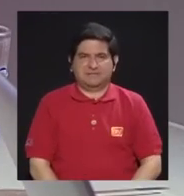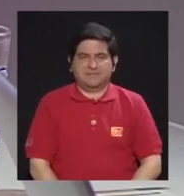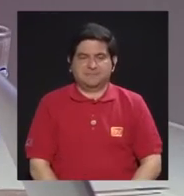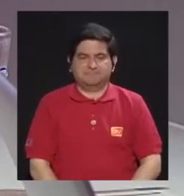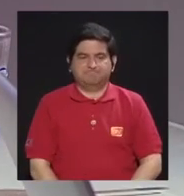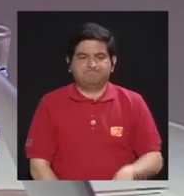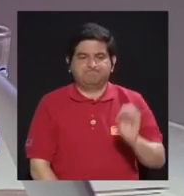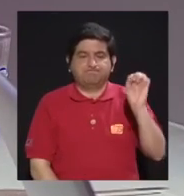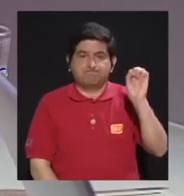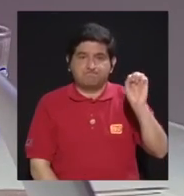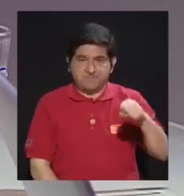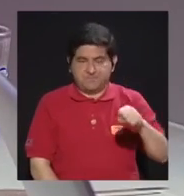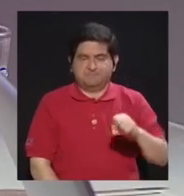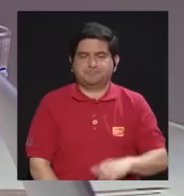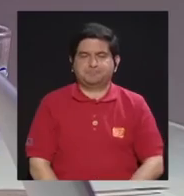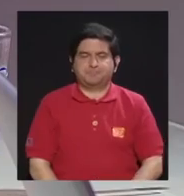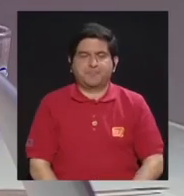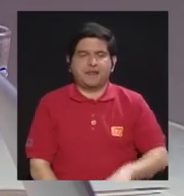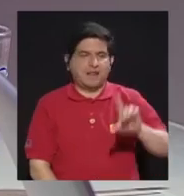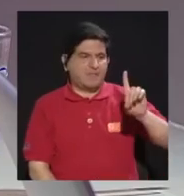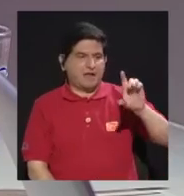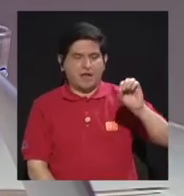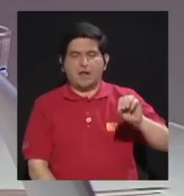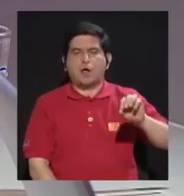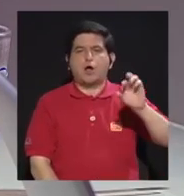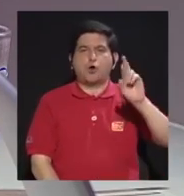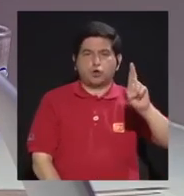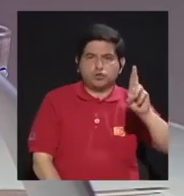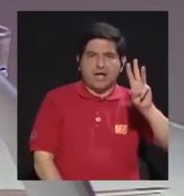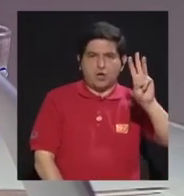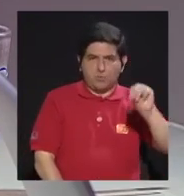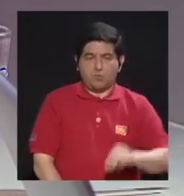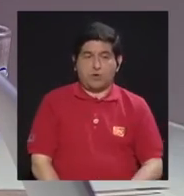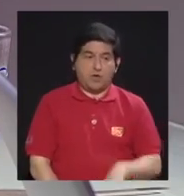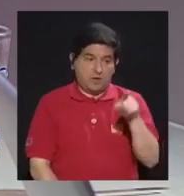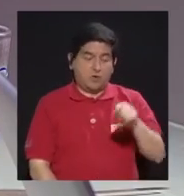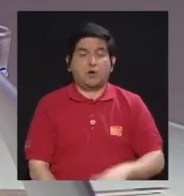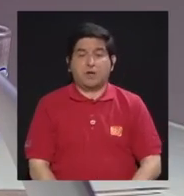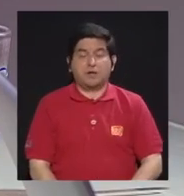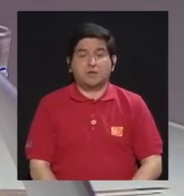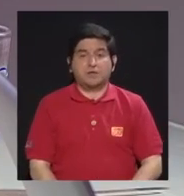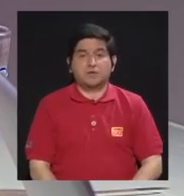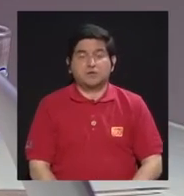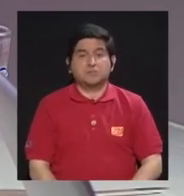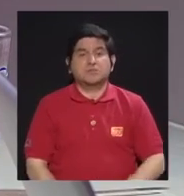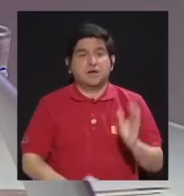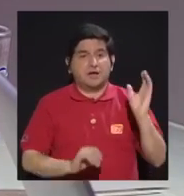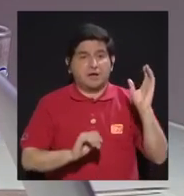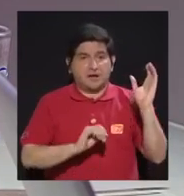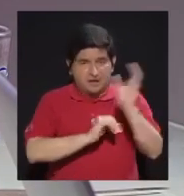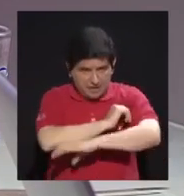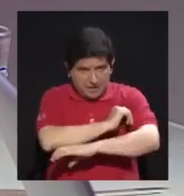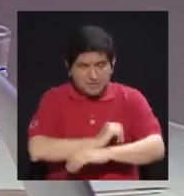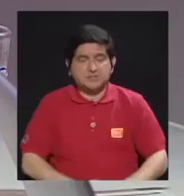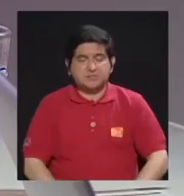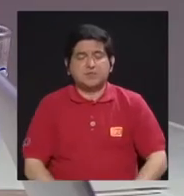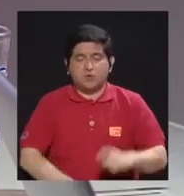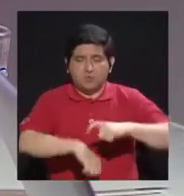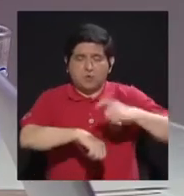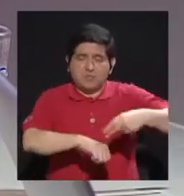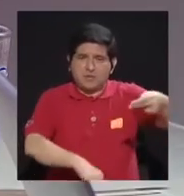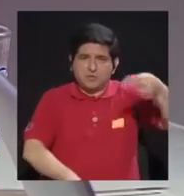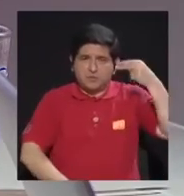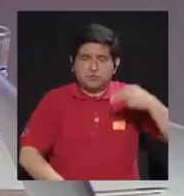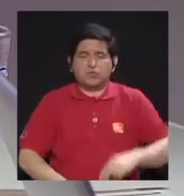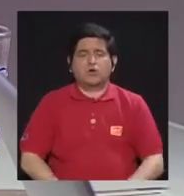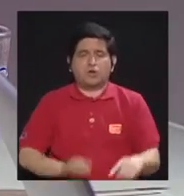sí, Daniel Ortega y Rosario Murillo van a pagar las consecuencias de un periodo histórico